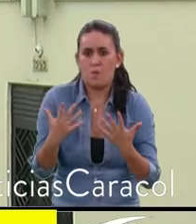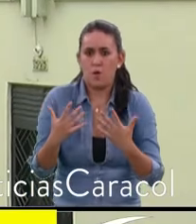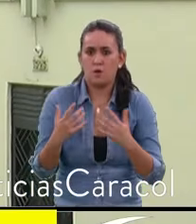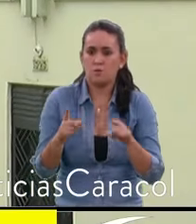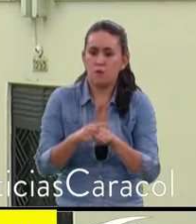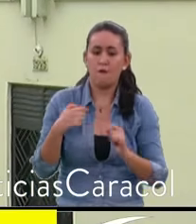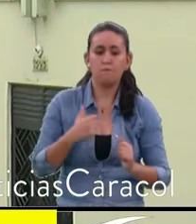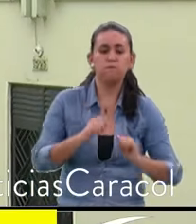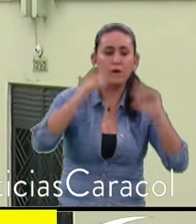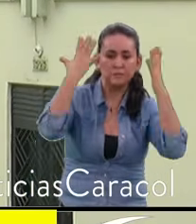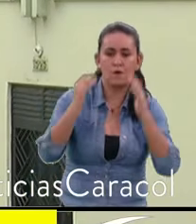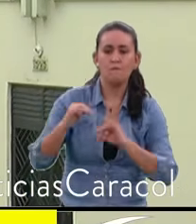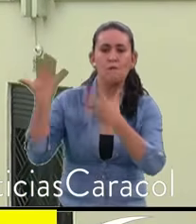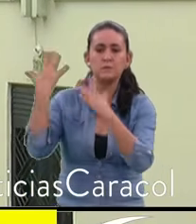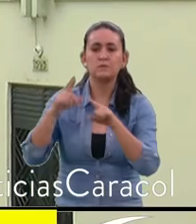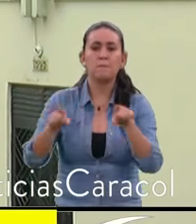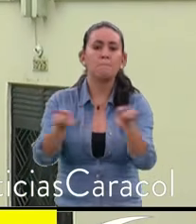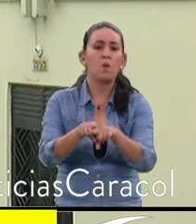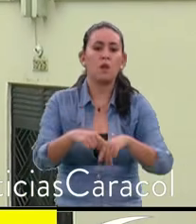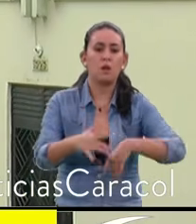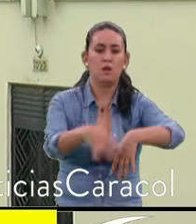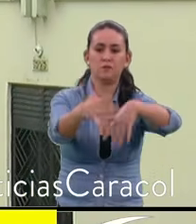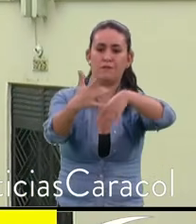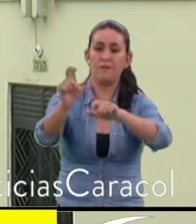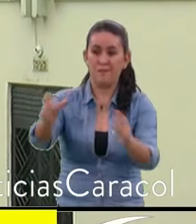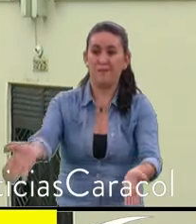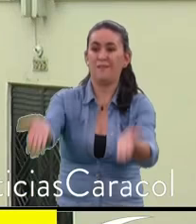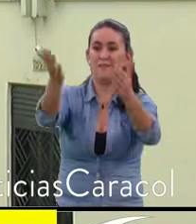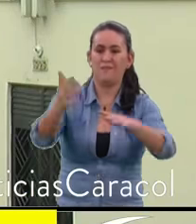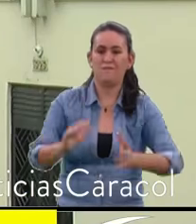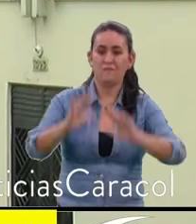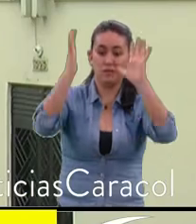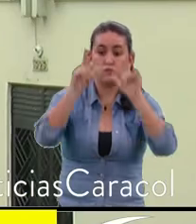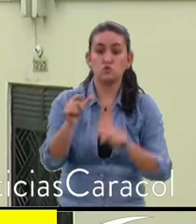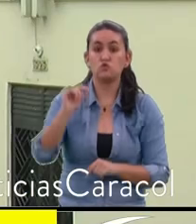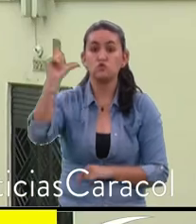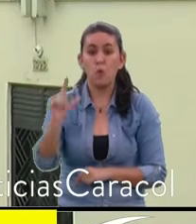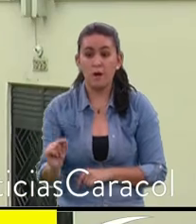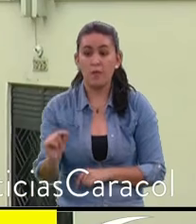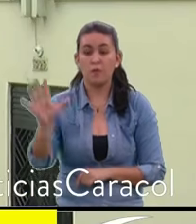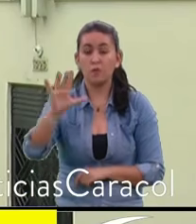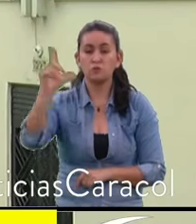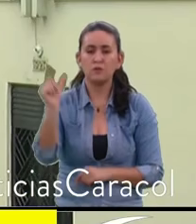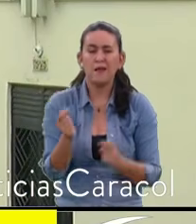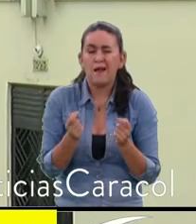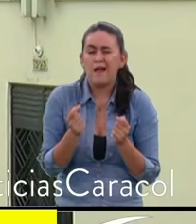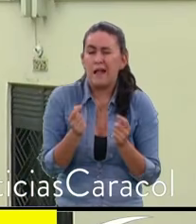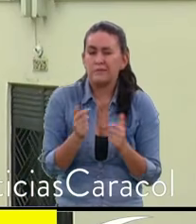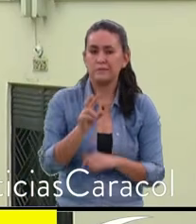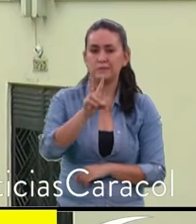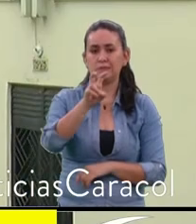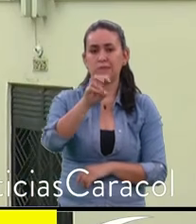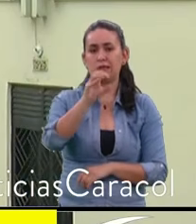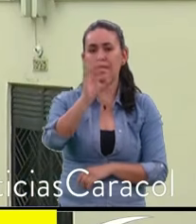incentivar este tipo de fiestas, también recordemos que el departamento de Sucre se acerca ya a casi el 70% en